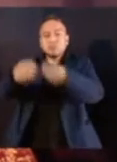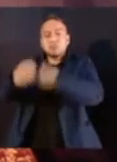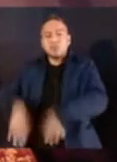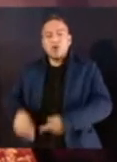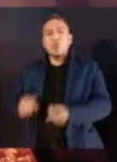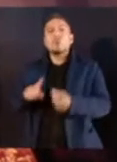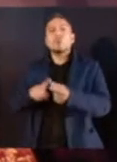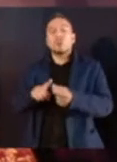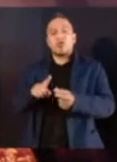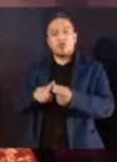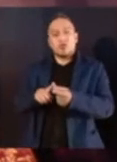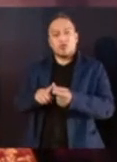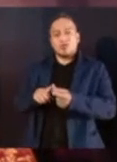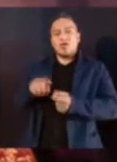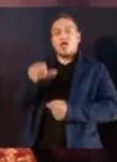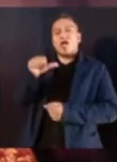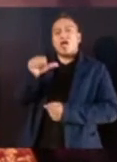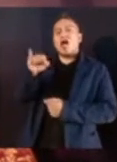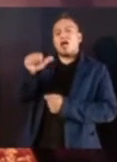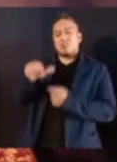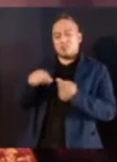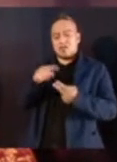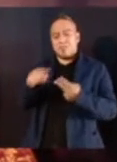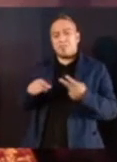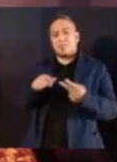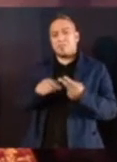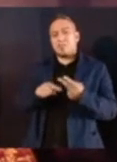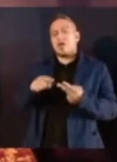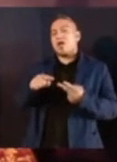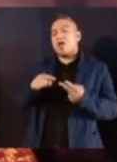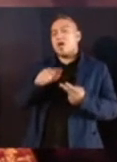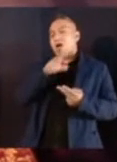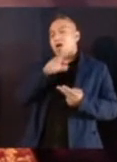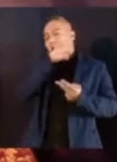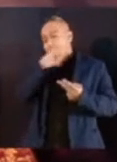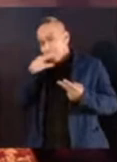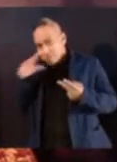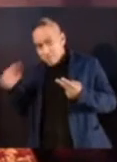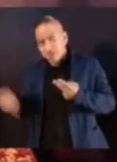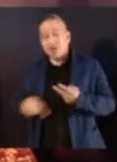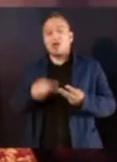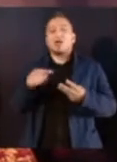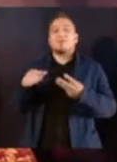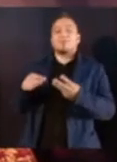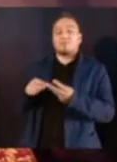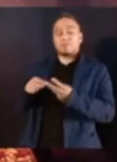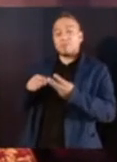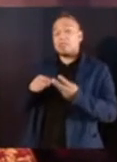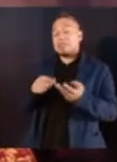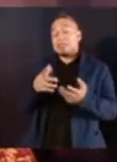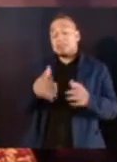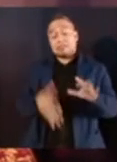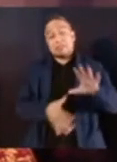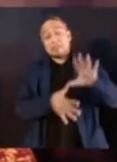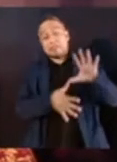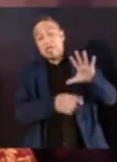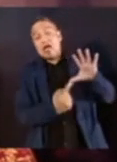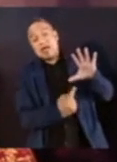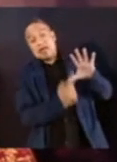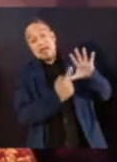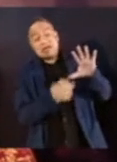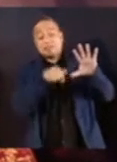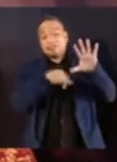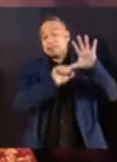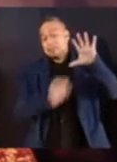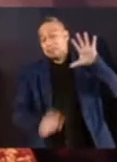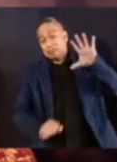en todo el hemisferio sur, pero también en el hemisferio norte, en Canadá, en Estados Unidos, ya habíamos perdido